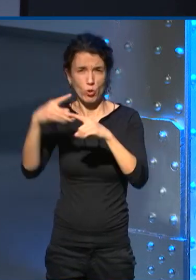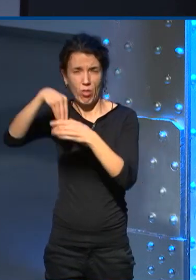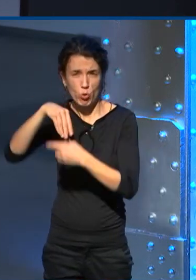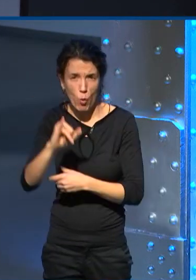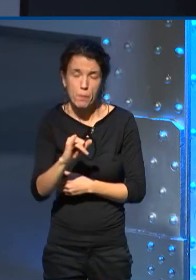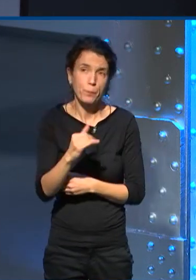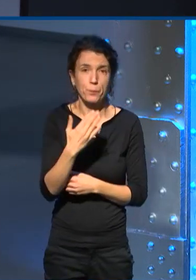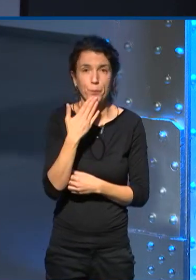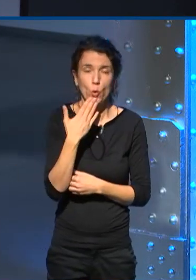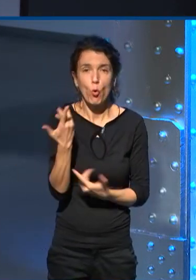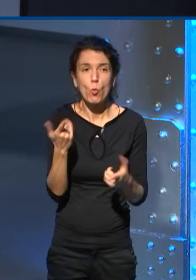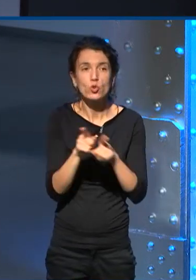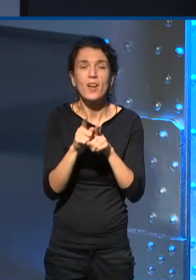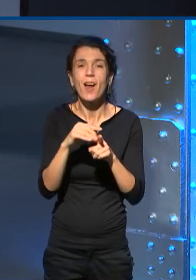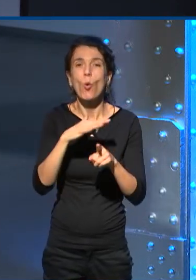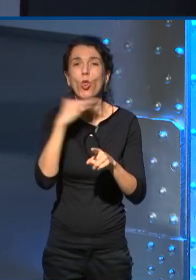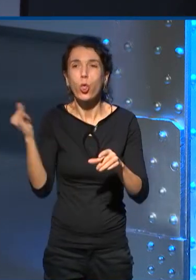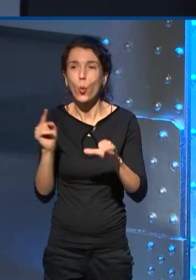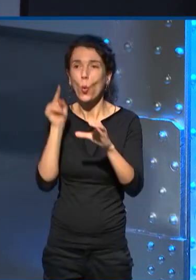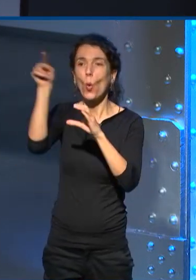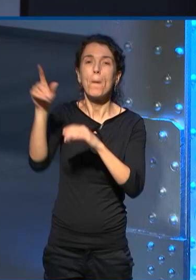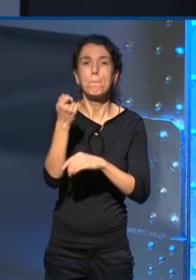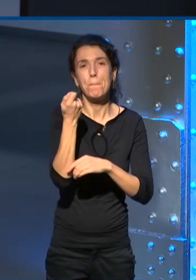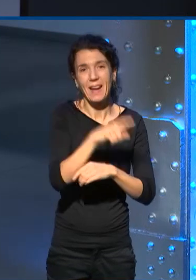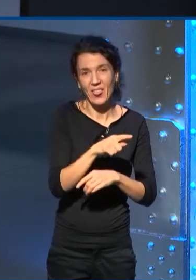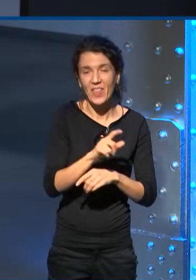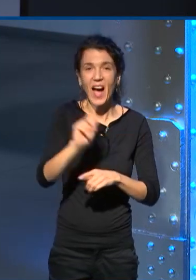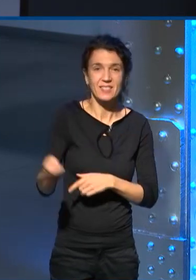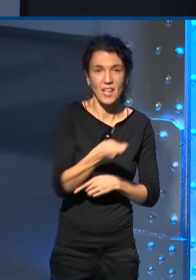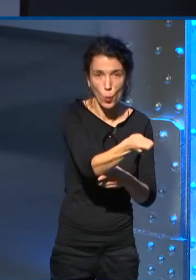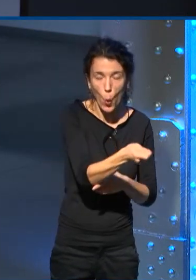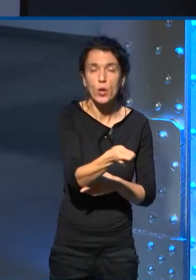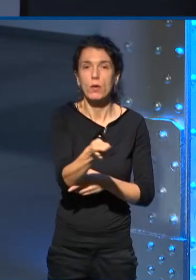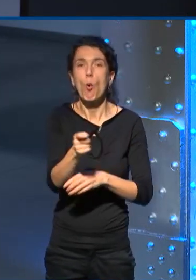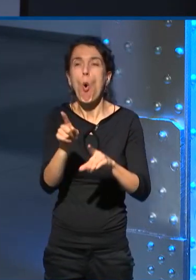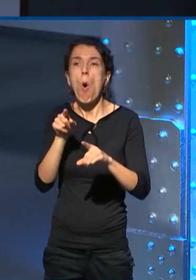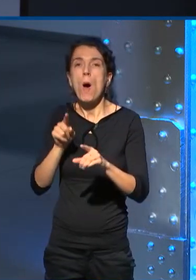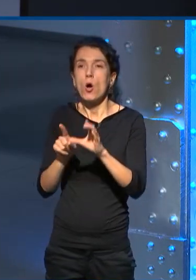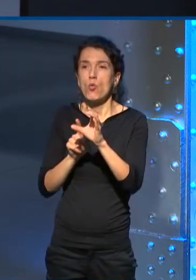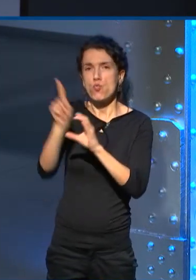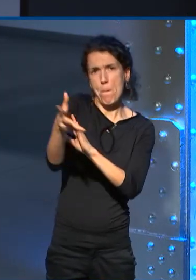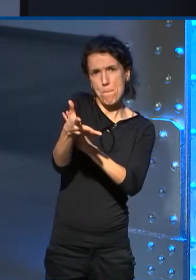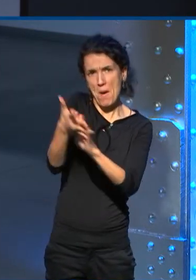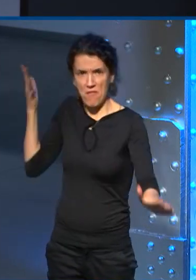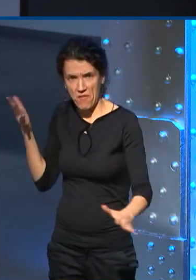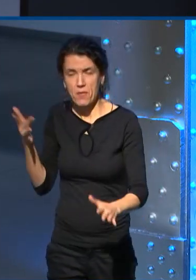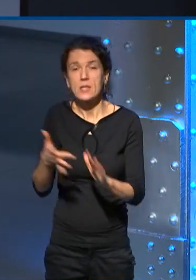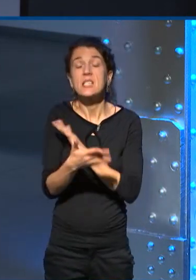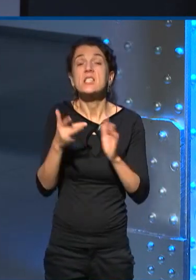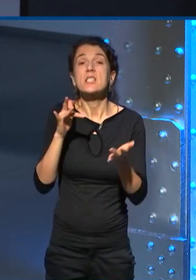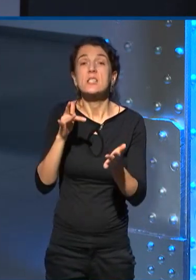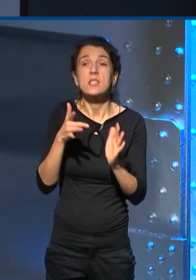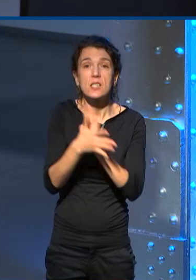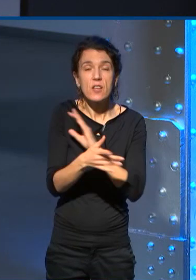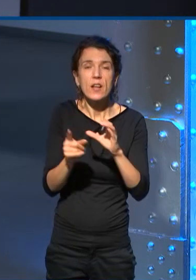es como una luz azul que sale, tipo Star Wars, pero que es propulsión iónica. O sea, se admite que se viajará o